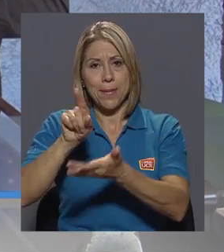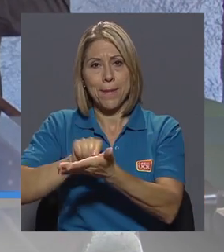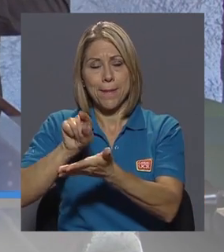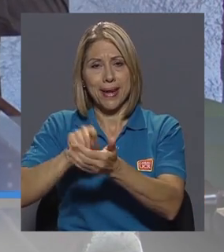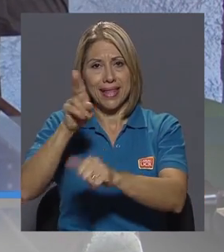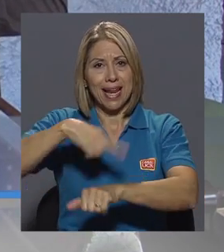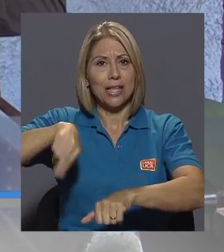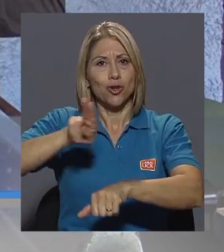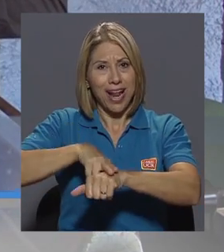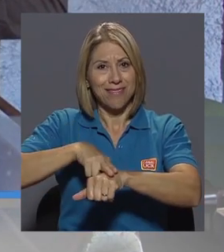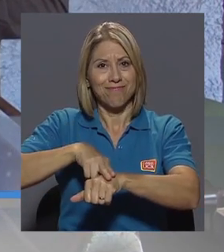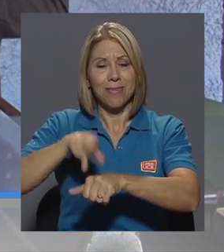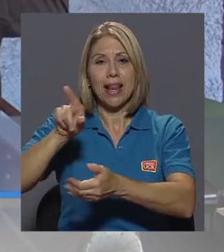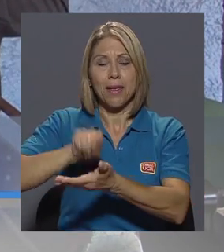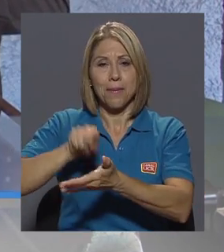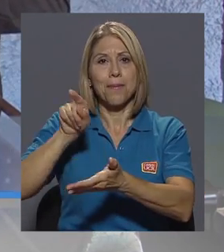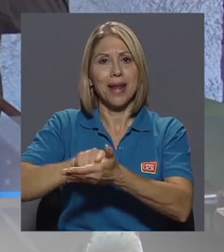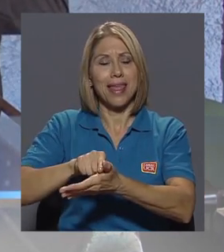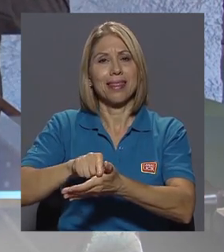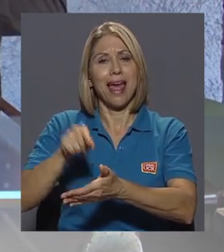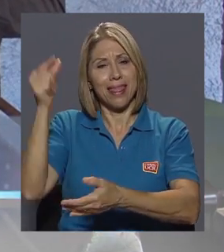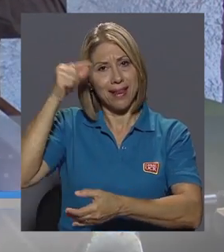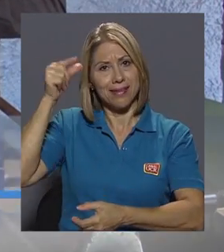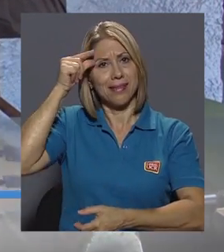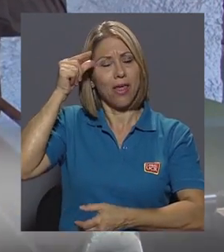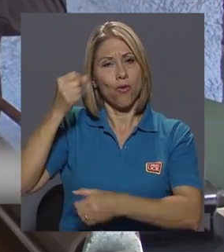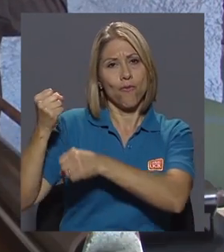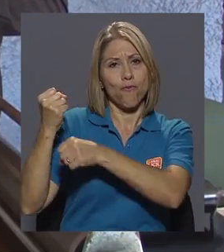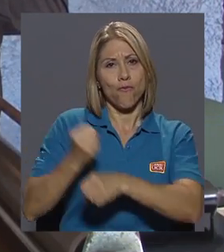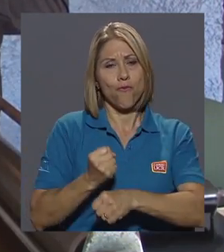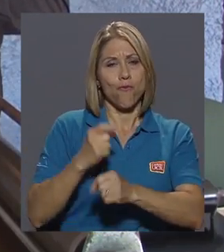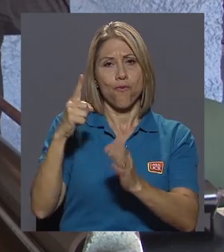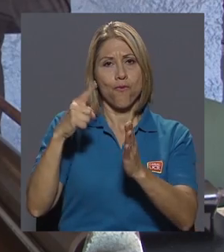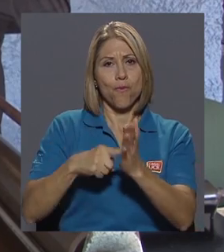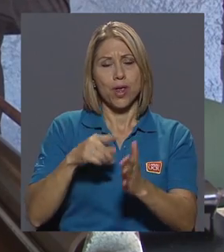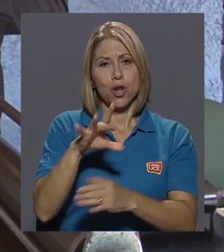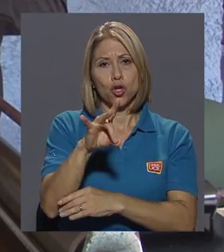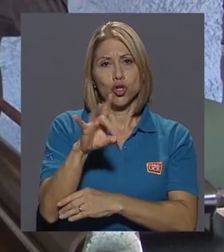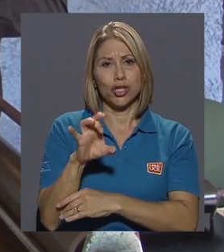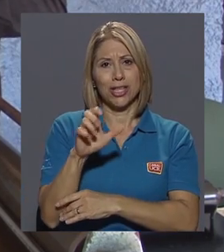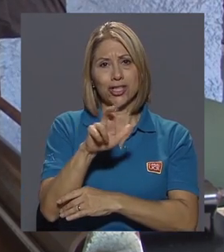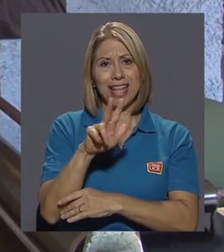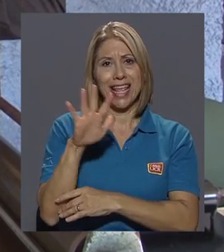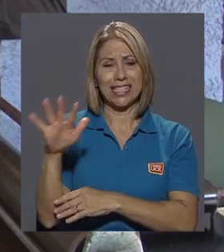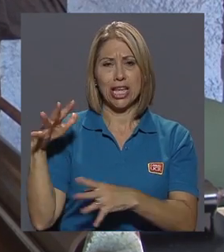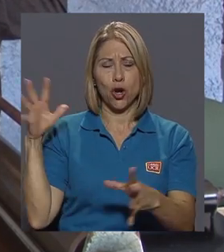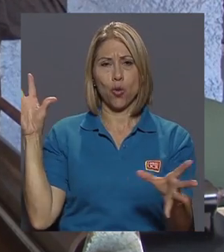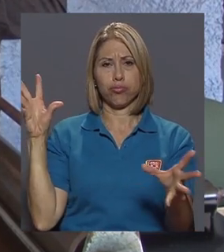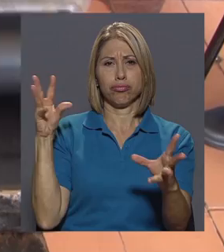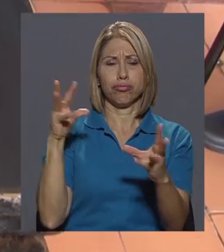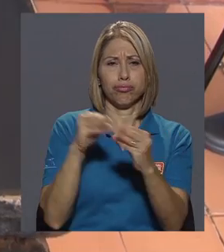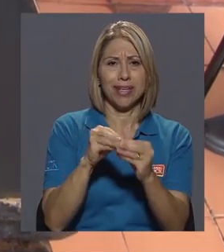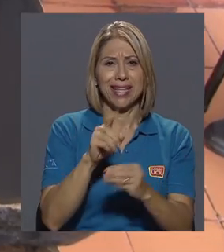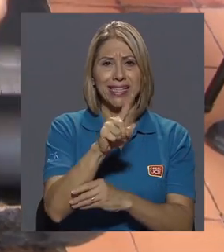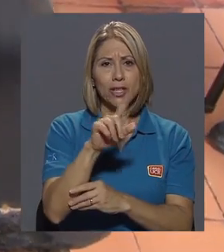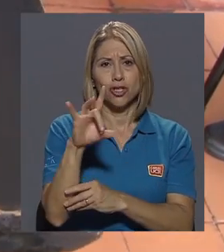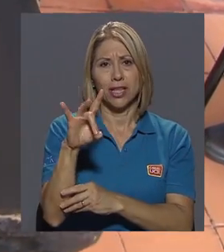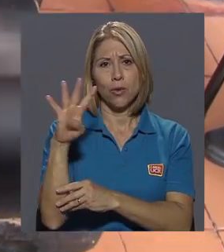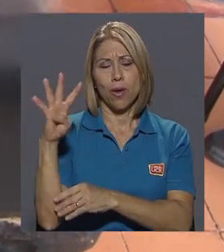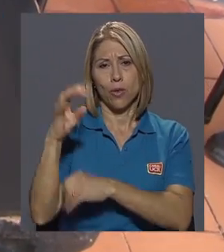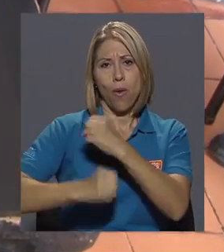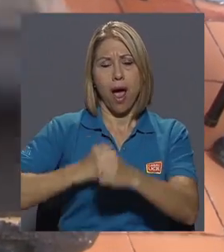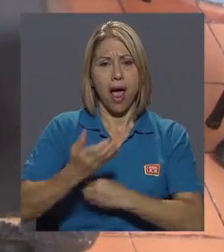nacional la imprenta del estado fundada en 1835 184 años de servicio del